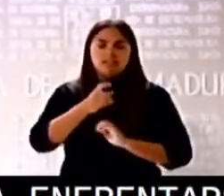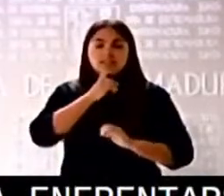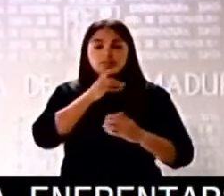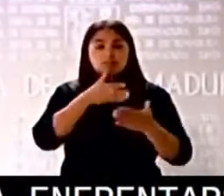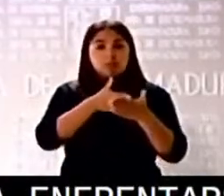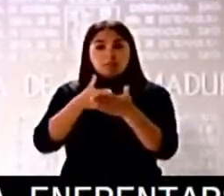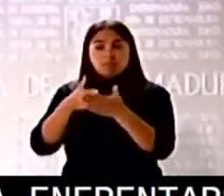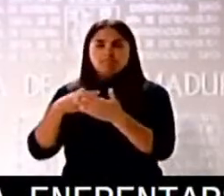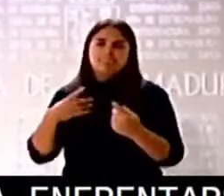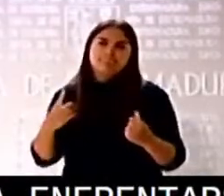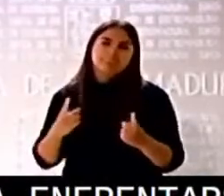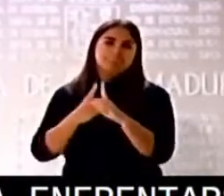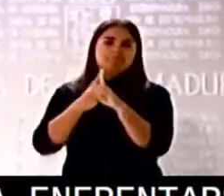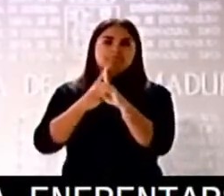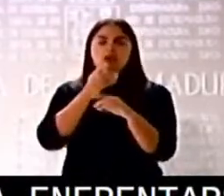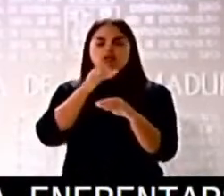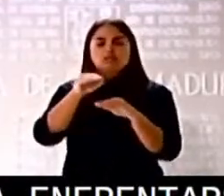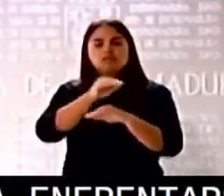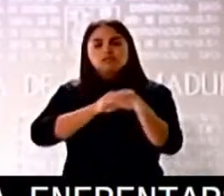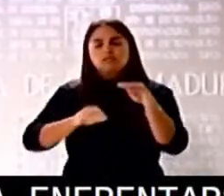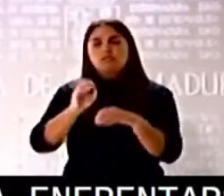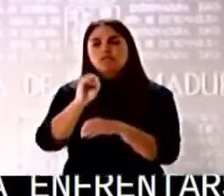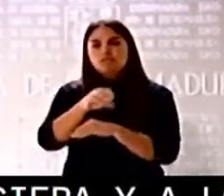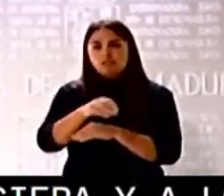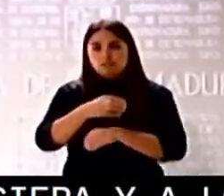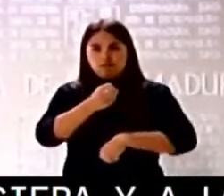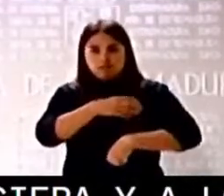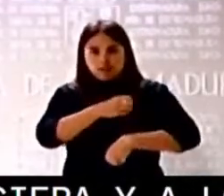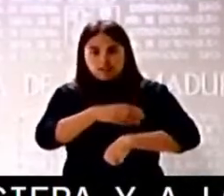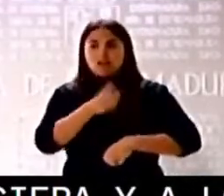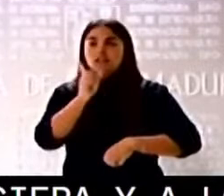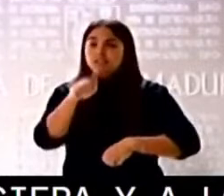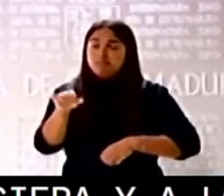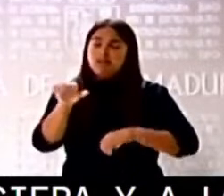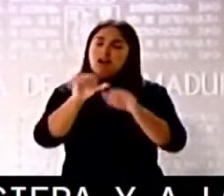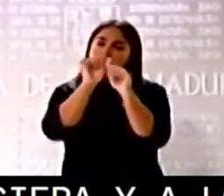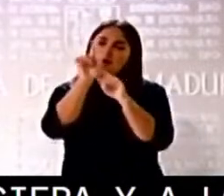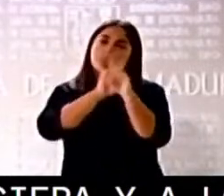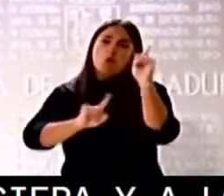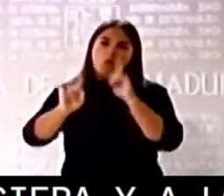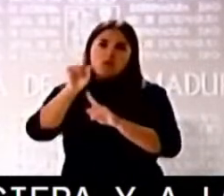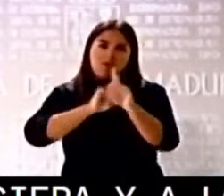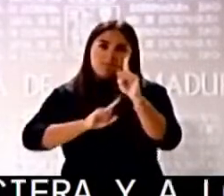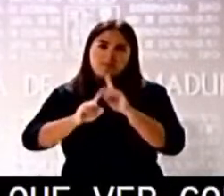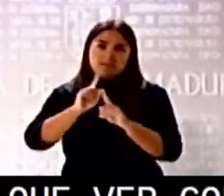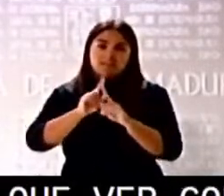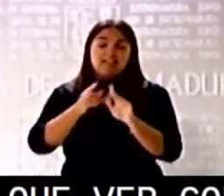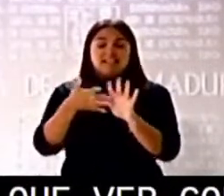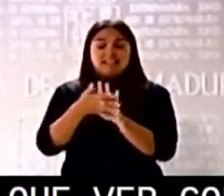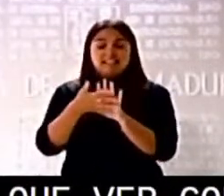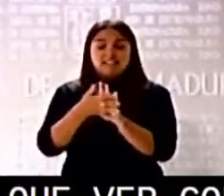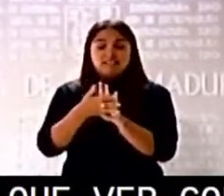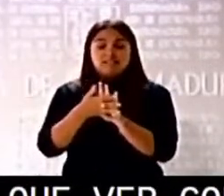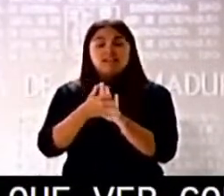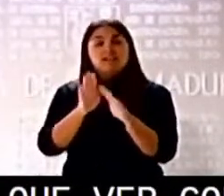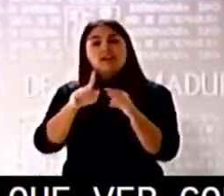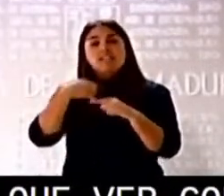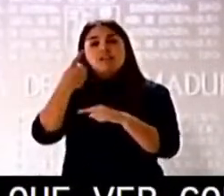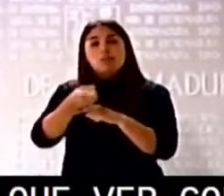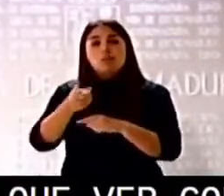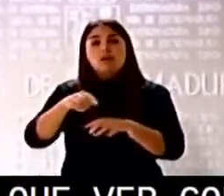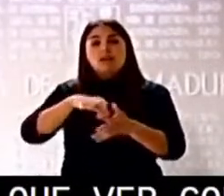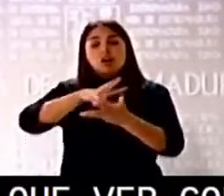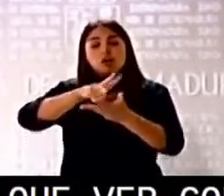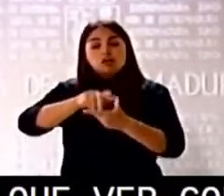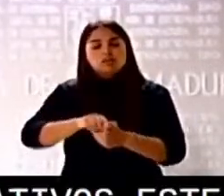dificultades, a la solvencia financiera y a los problemas del esqueleto que nada tienen que ver con el esqueleto o la escaleta de los